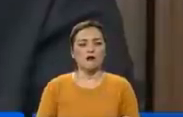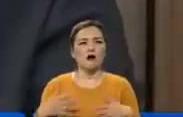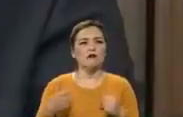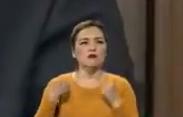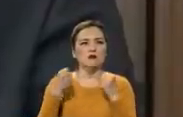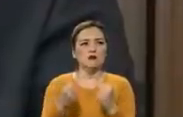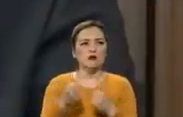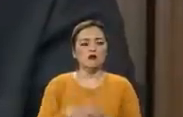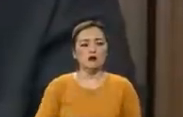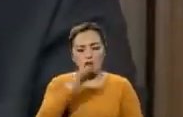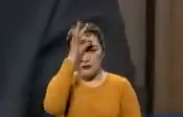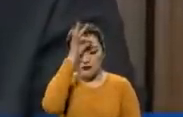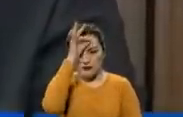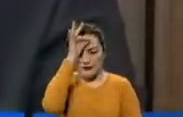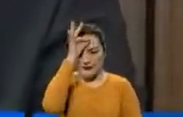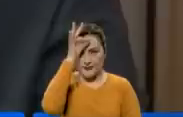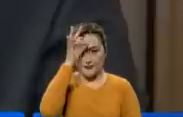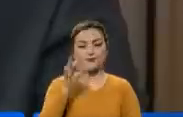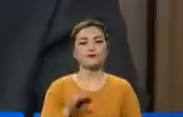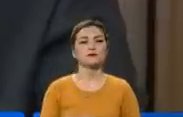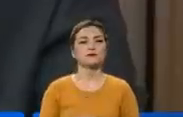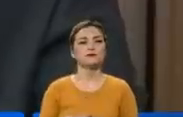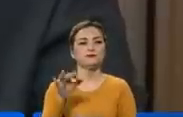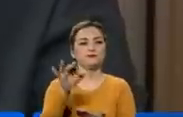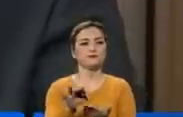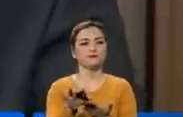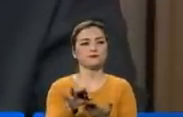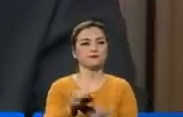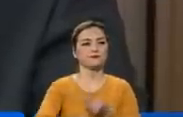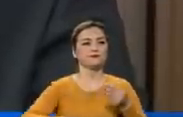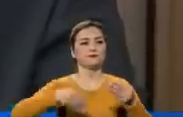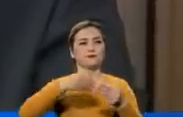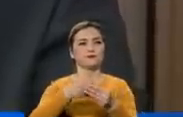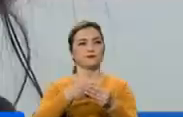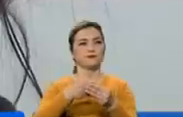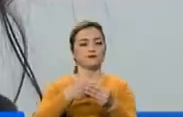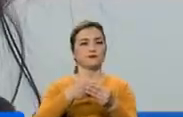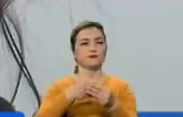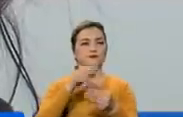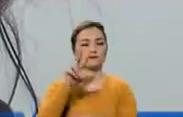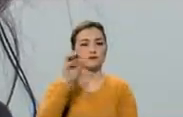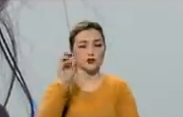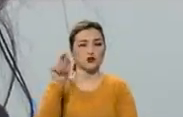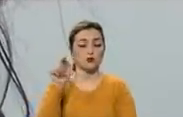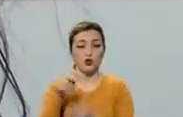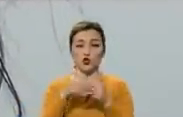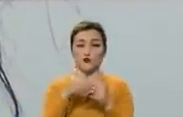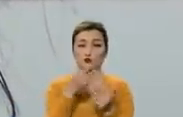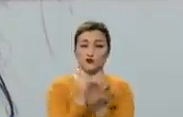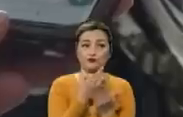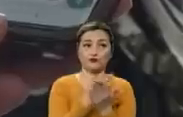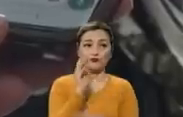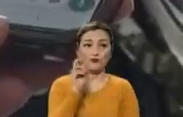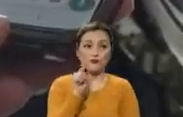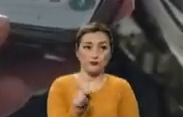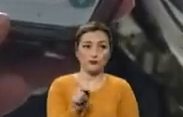El Hospital Durán, solo para atender esta enfermedad, tiene una inversión de más de $300,000. Diariamente se facturaban